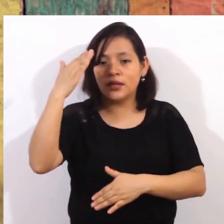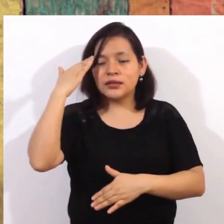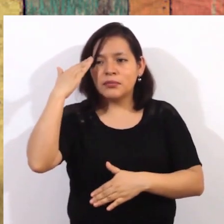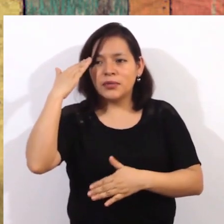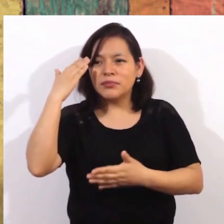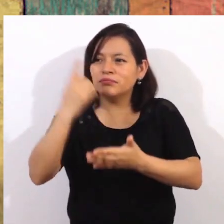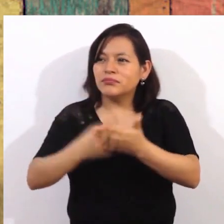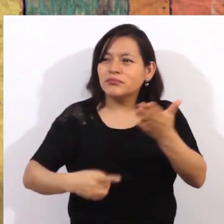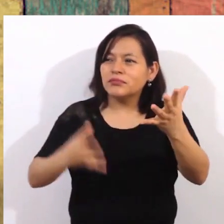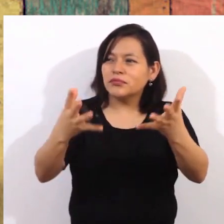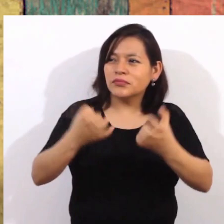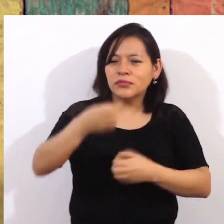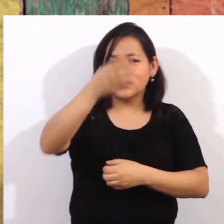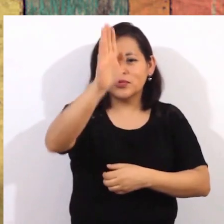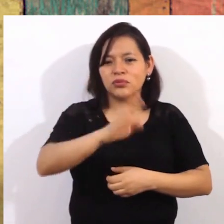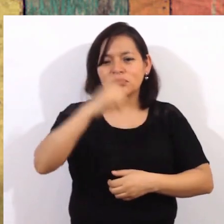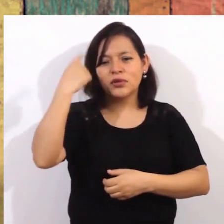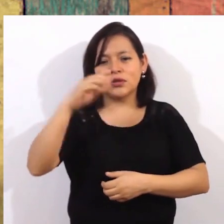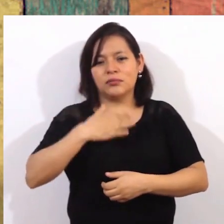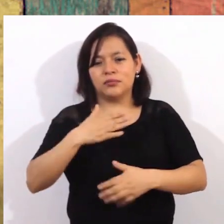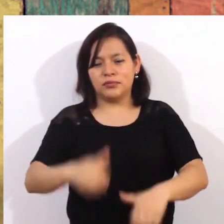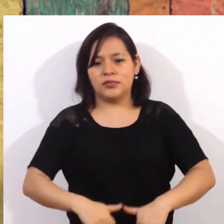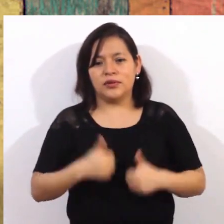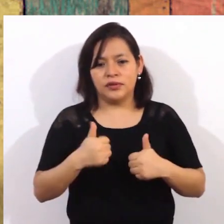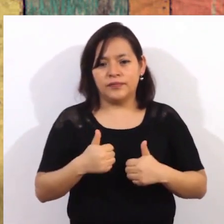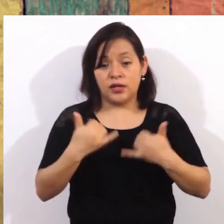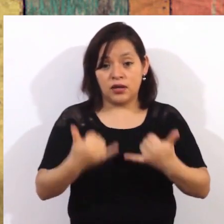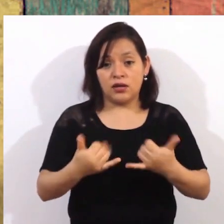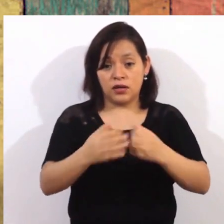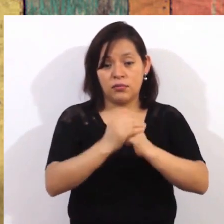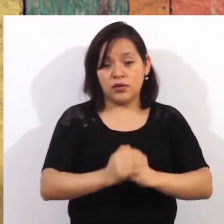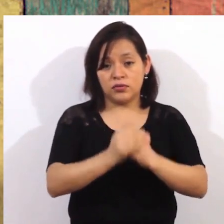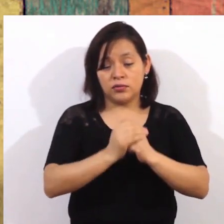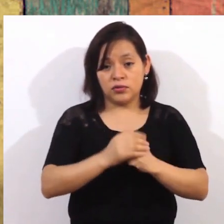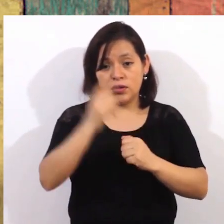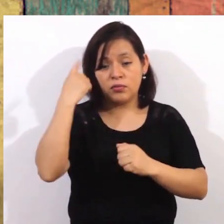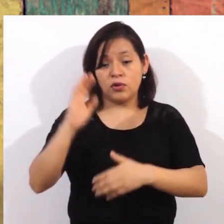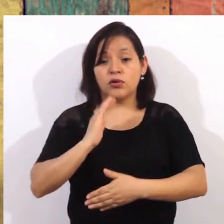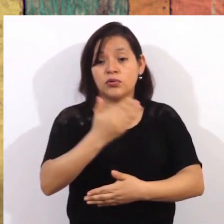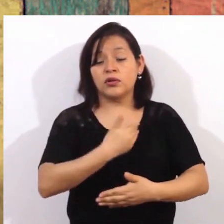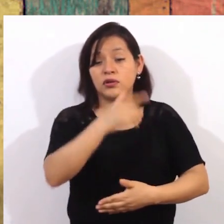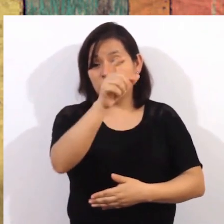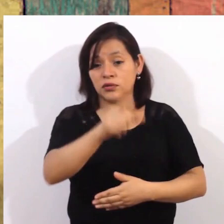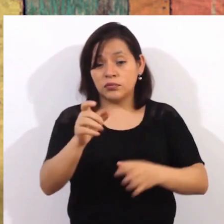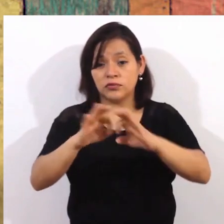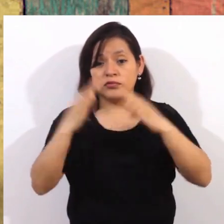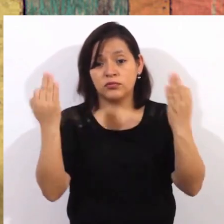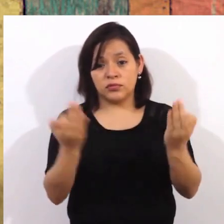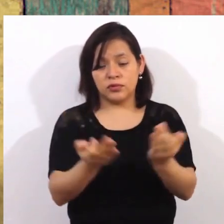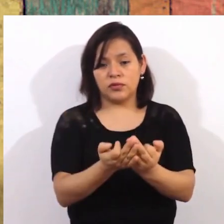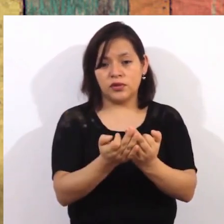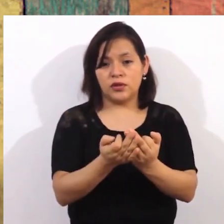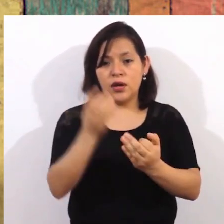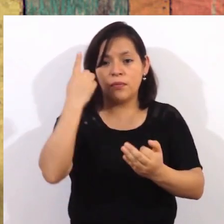qué es lo que Dios quiere. Y ahora vamos a orar por nuestros seres amados, para que se acerquen al Señor, para